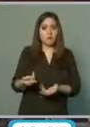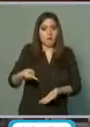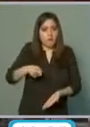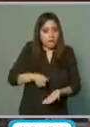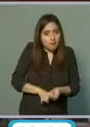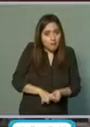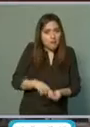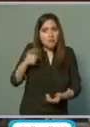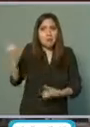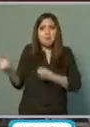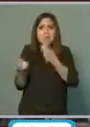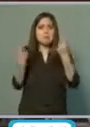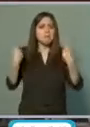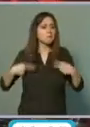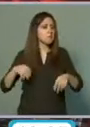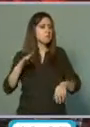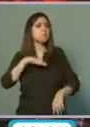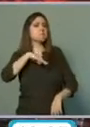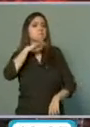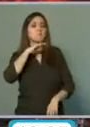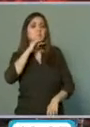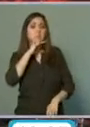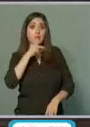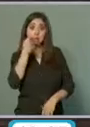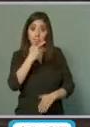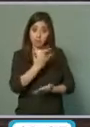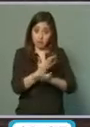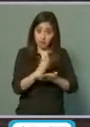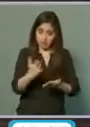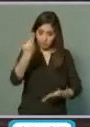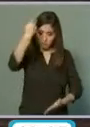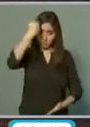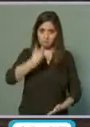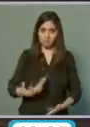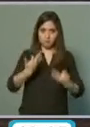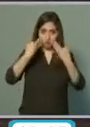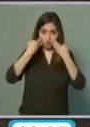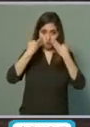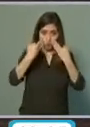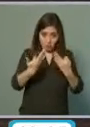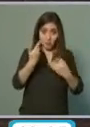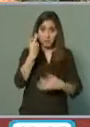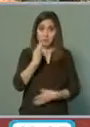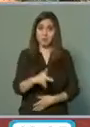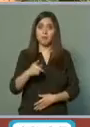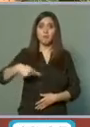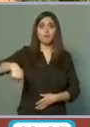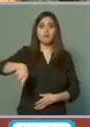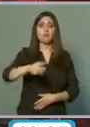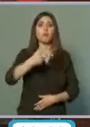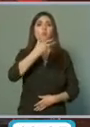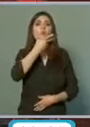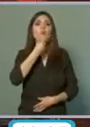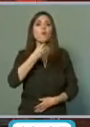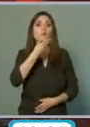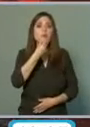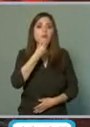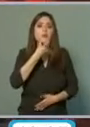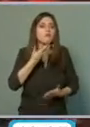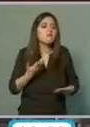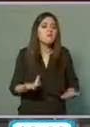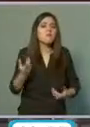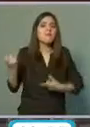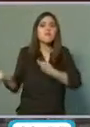como un órgano. Además es como nuestra carta de presentación, ¿no? Exacto. Y creo que a ustedes, los caballeros, en la actualidad, afortunadamente, están